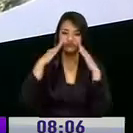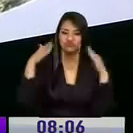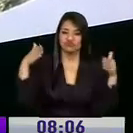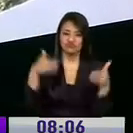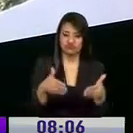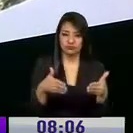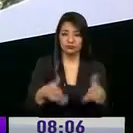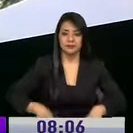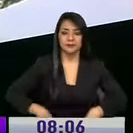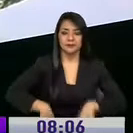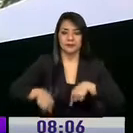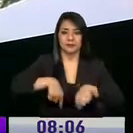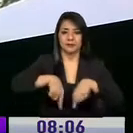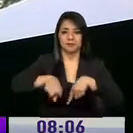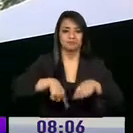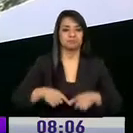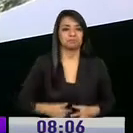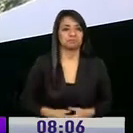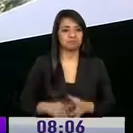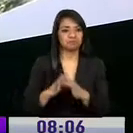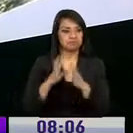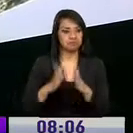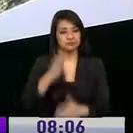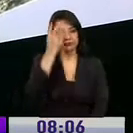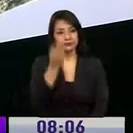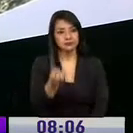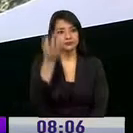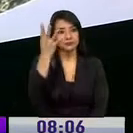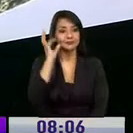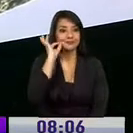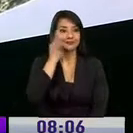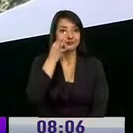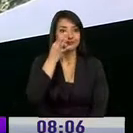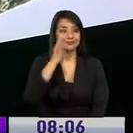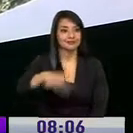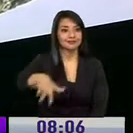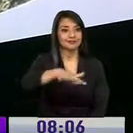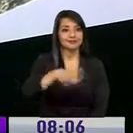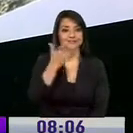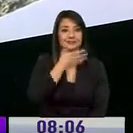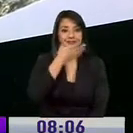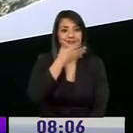la vialidad que se tiene. Sofía, buenos días, rico estar en el Valle, calientita.